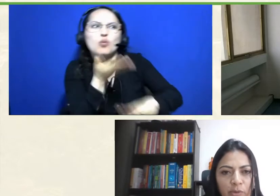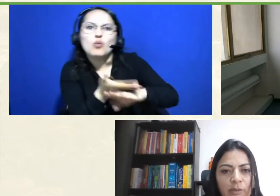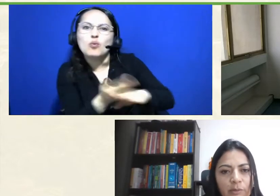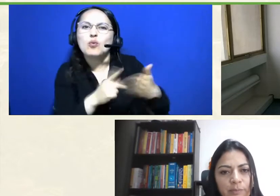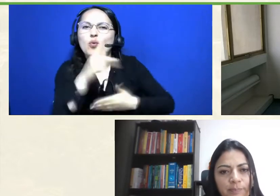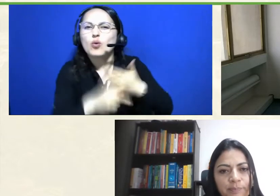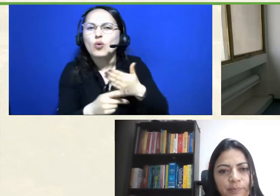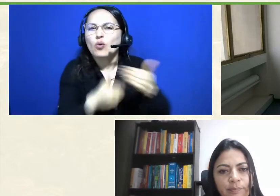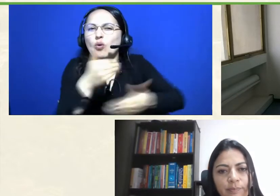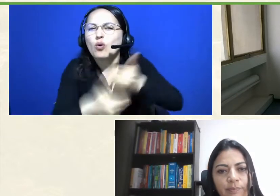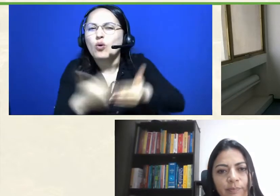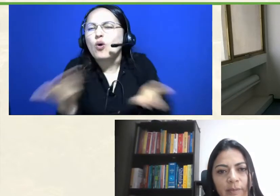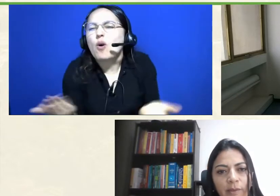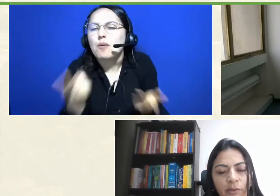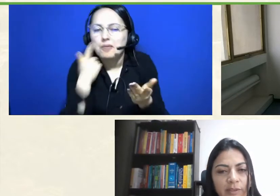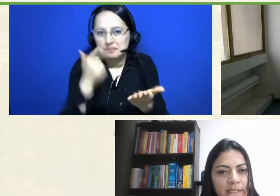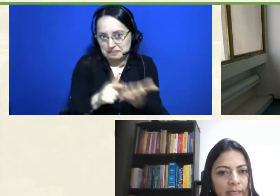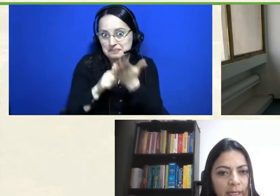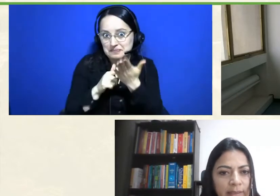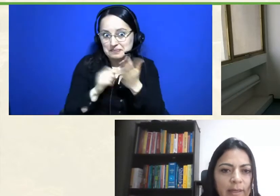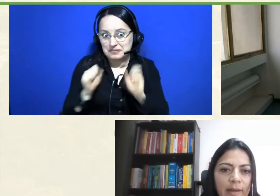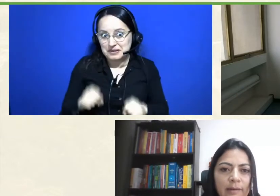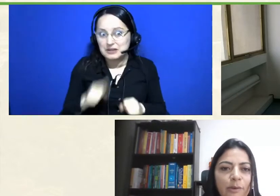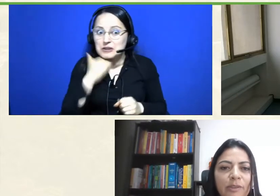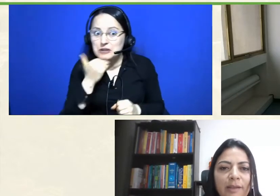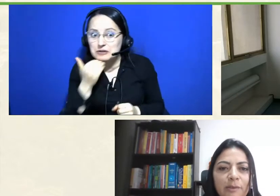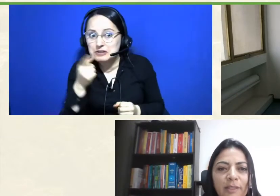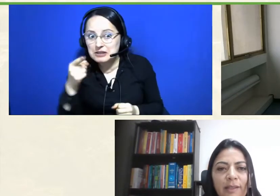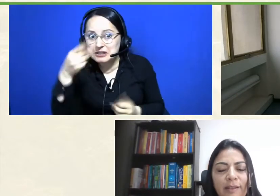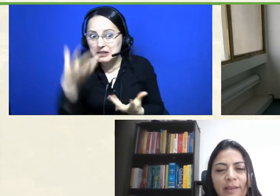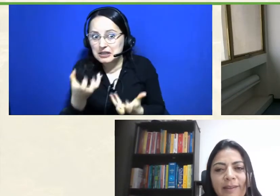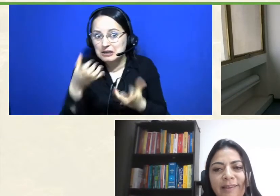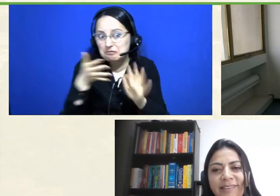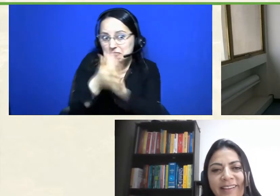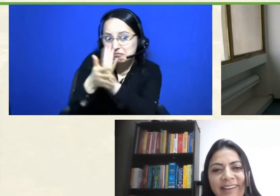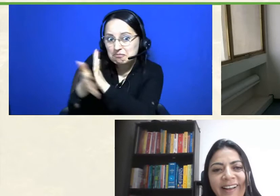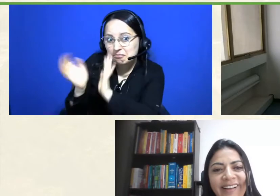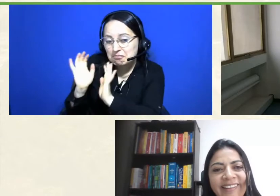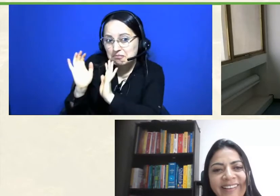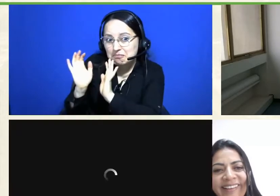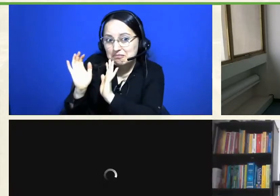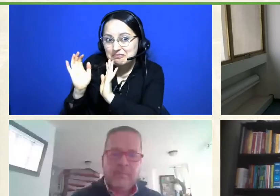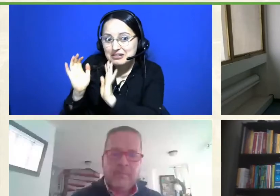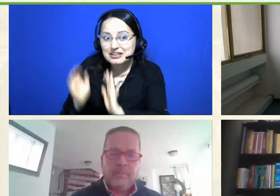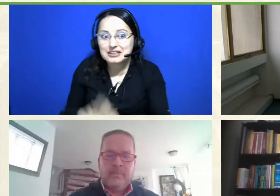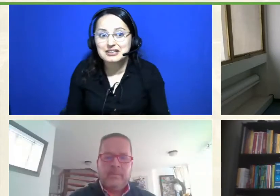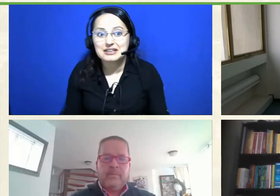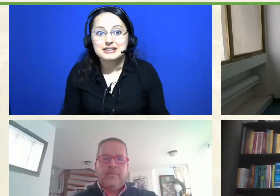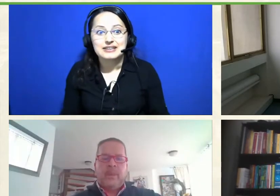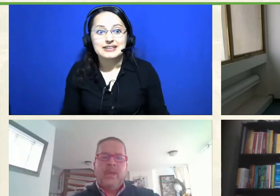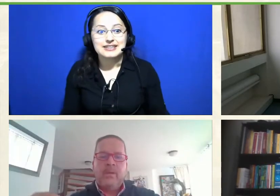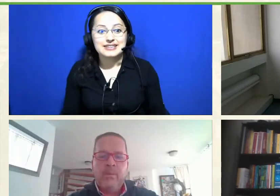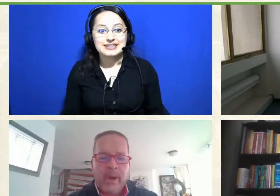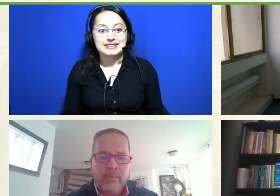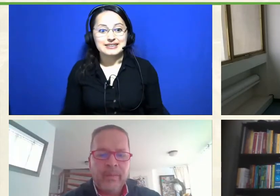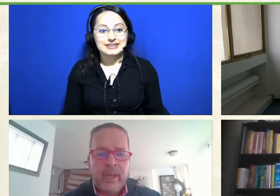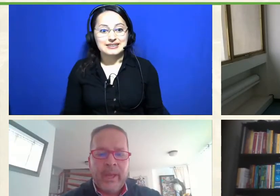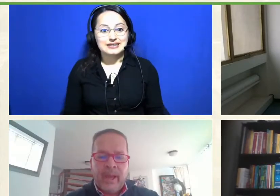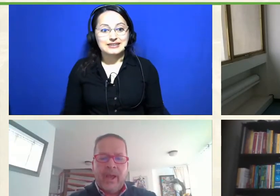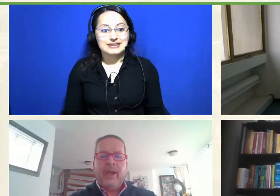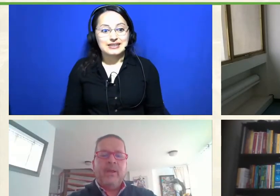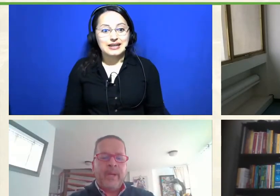postula un proyecto? No sé si Hernán quiera contarnos que tiene la especialidad.